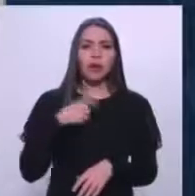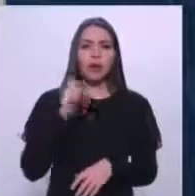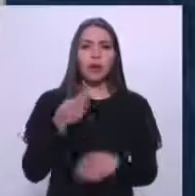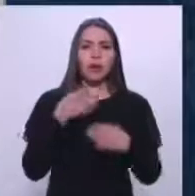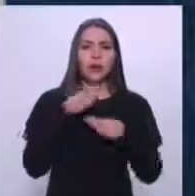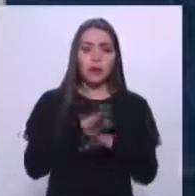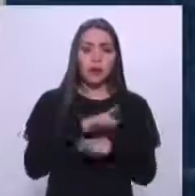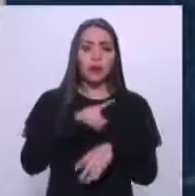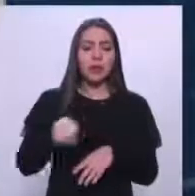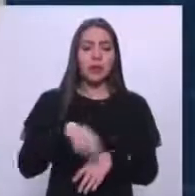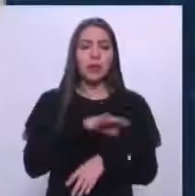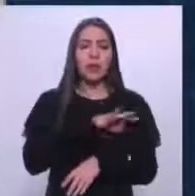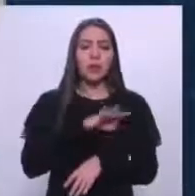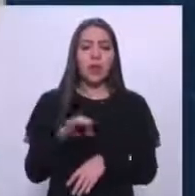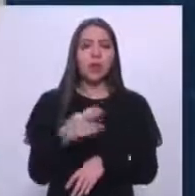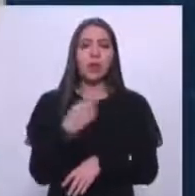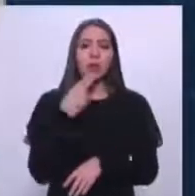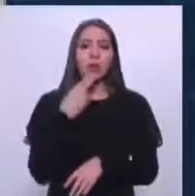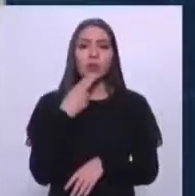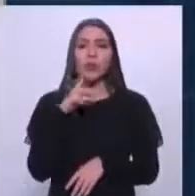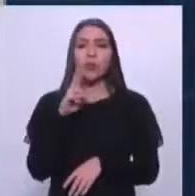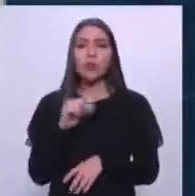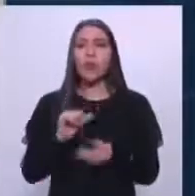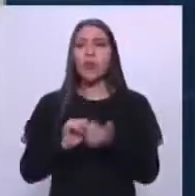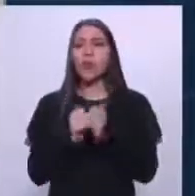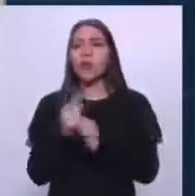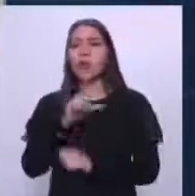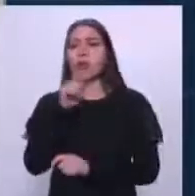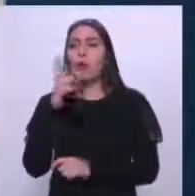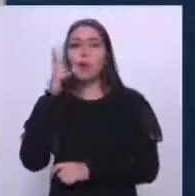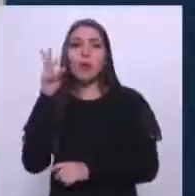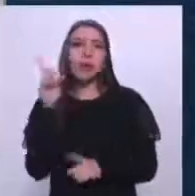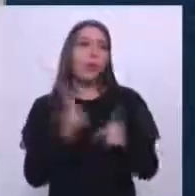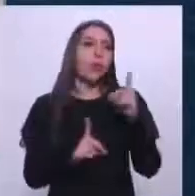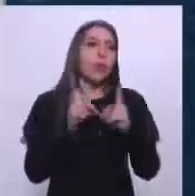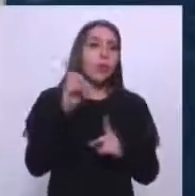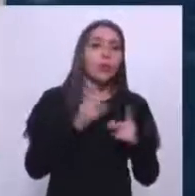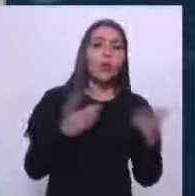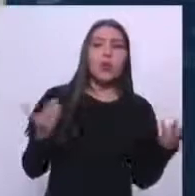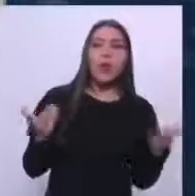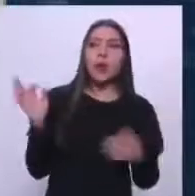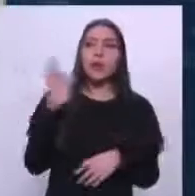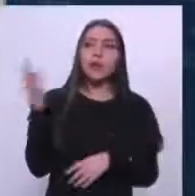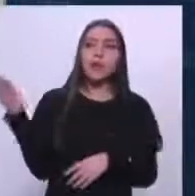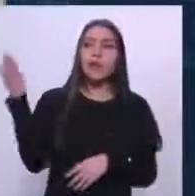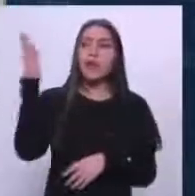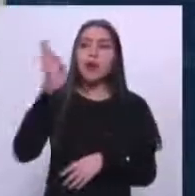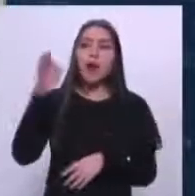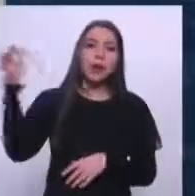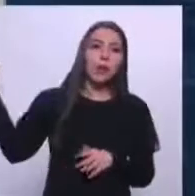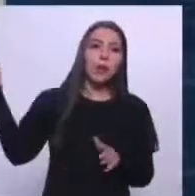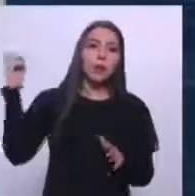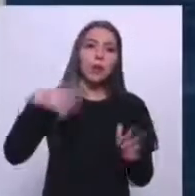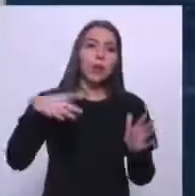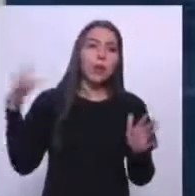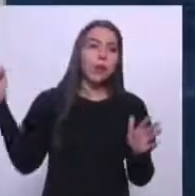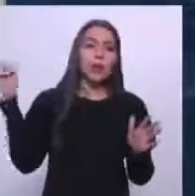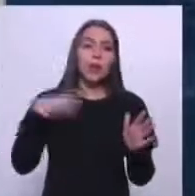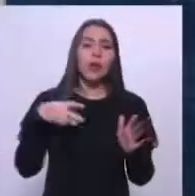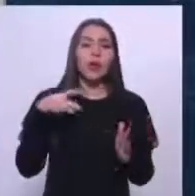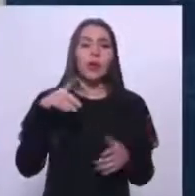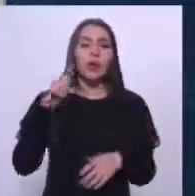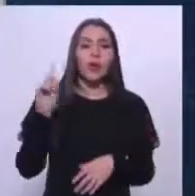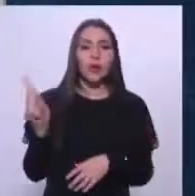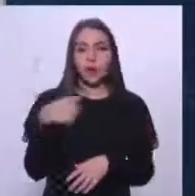se aplique y no haya absolutamente ninguna duda de que se reciben dólares de forma ilícita. Bueno, pero independientemente